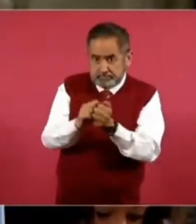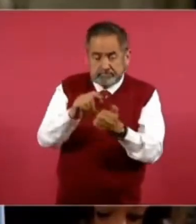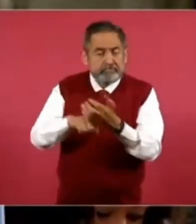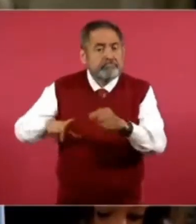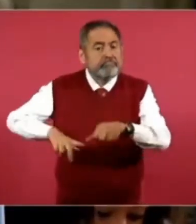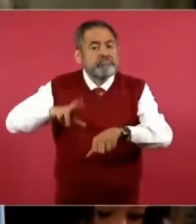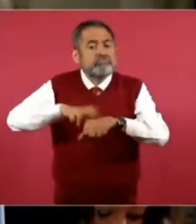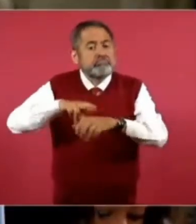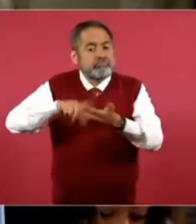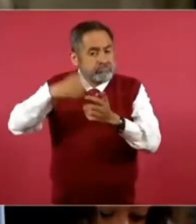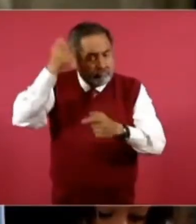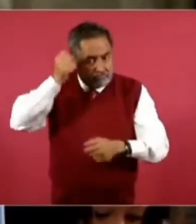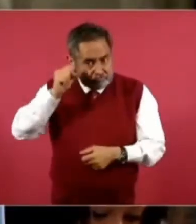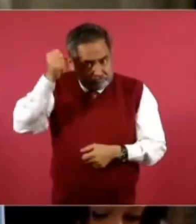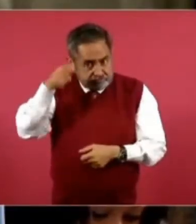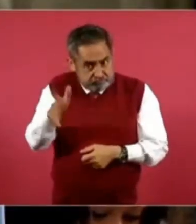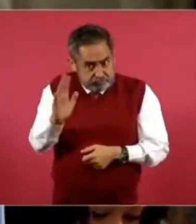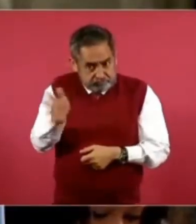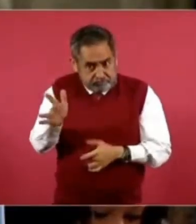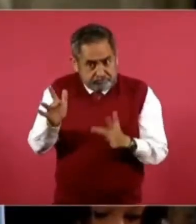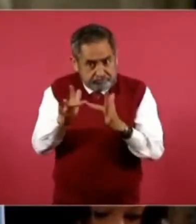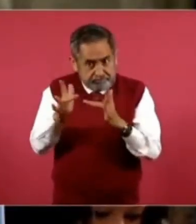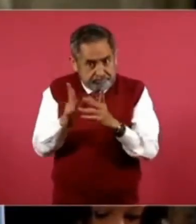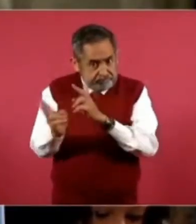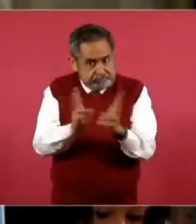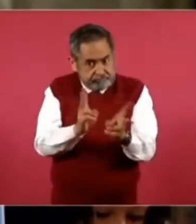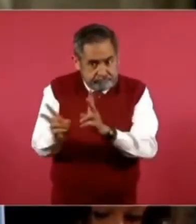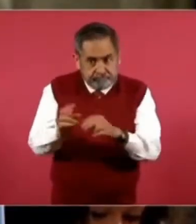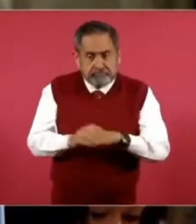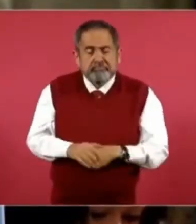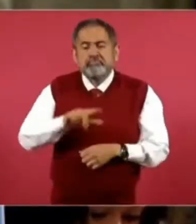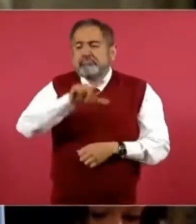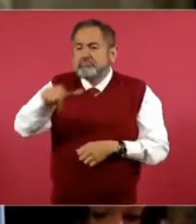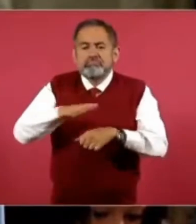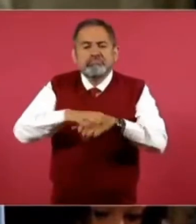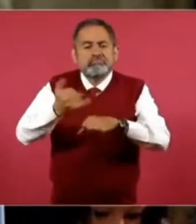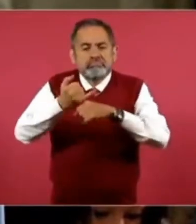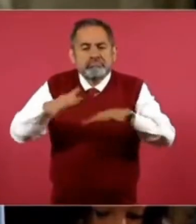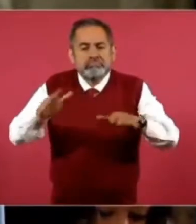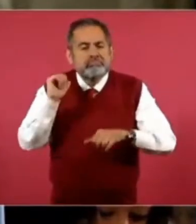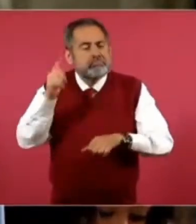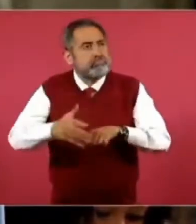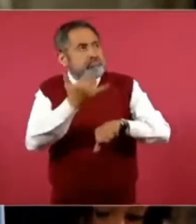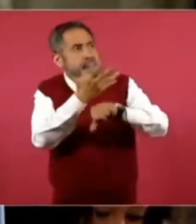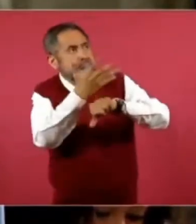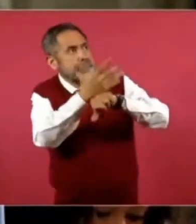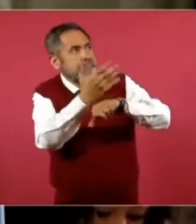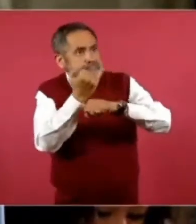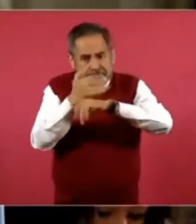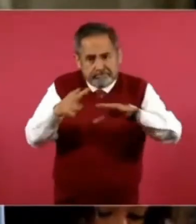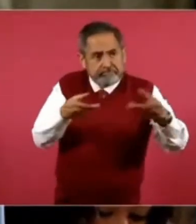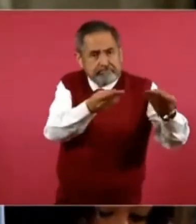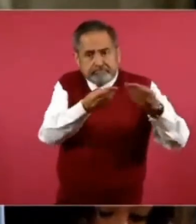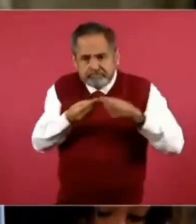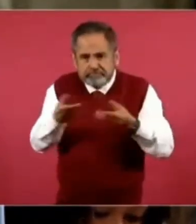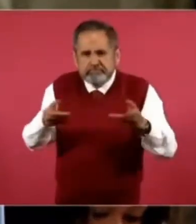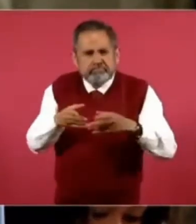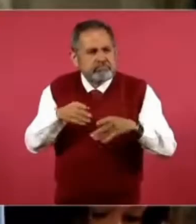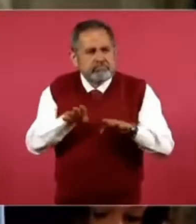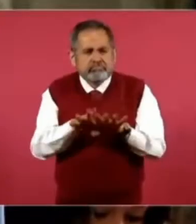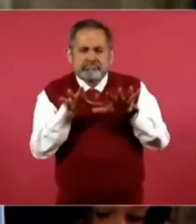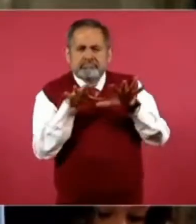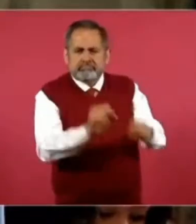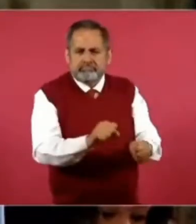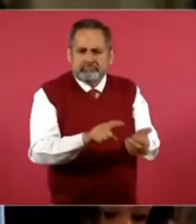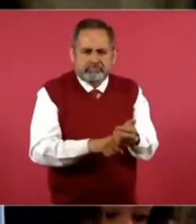el gobernador de Sinaloa y también pues si ha habido más información de parte de Estados Unidos sobre esta detención allá